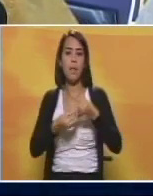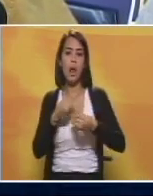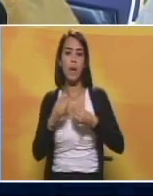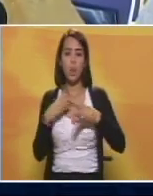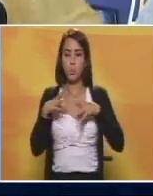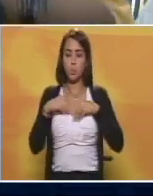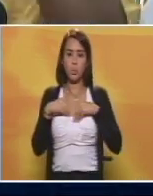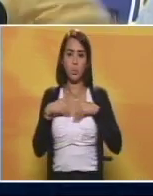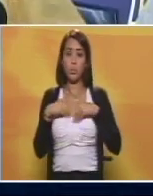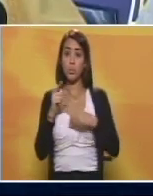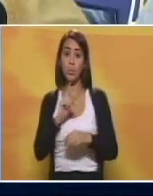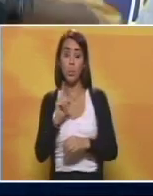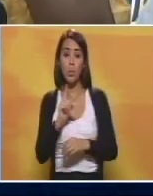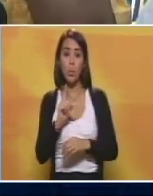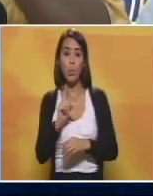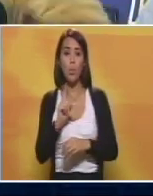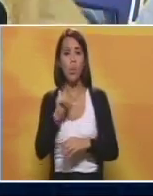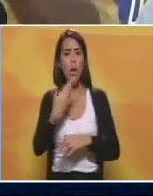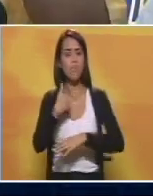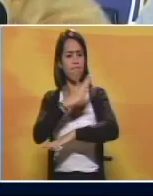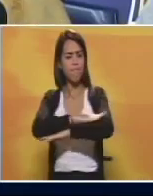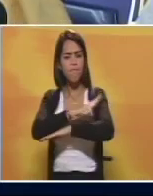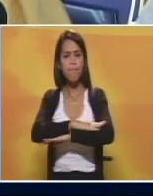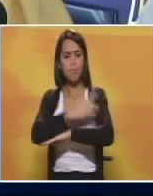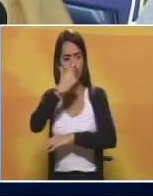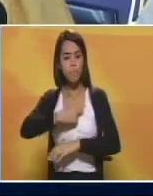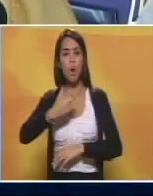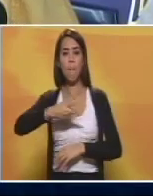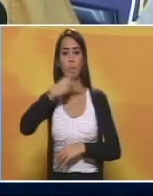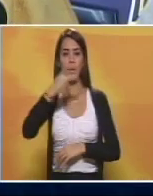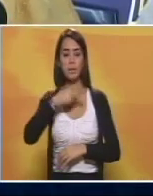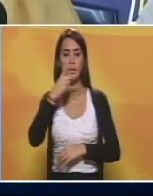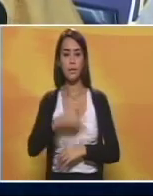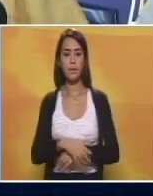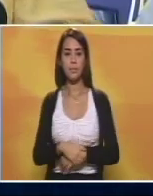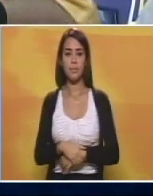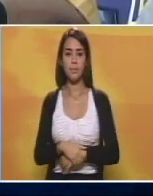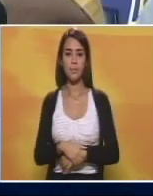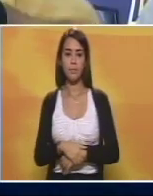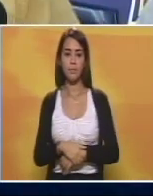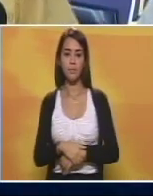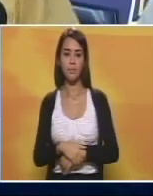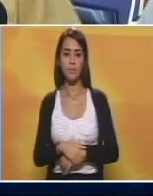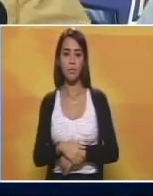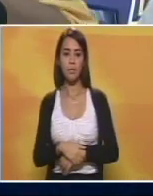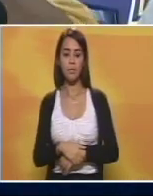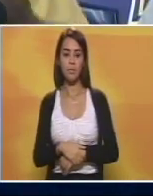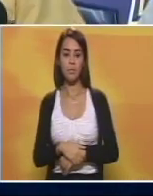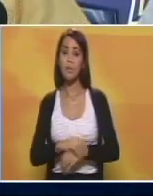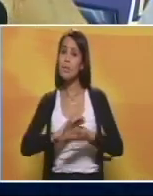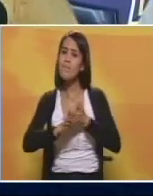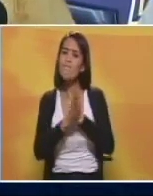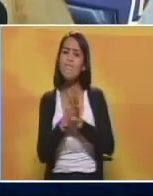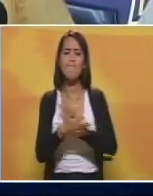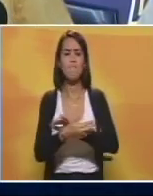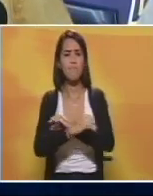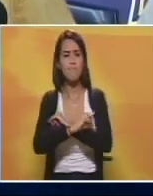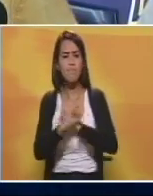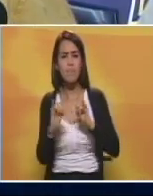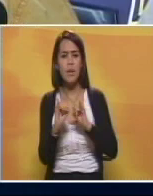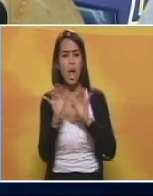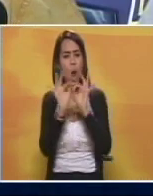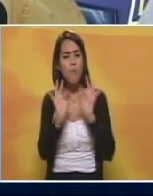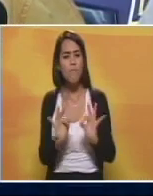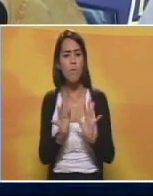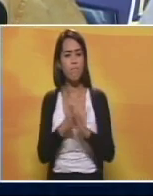abstención es una posición política que rompe definitivamente con el modelo